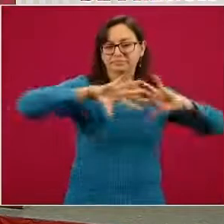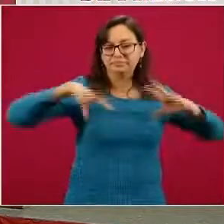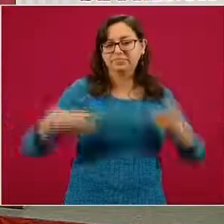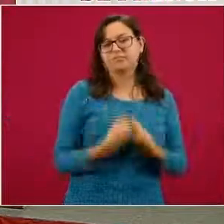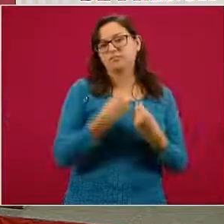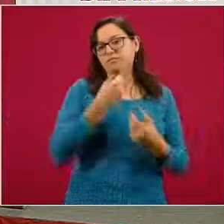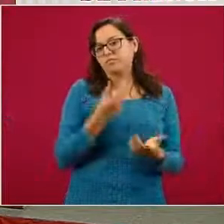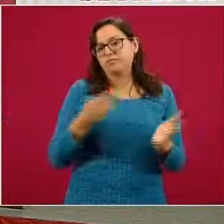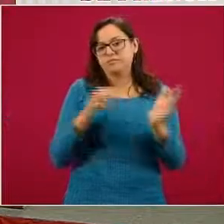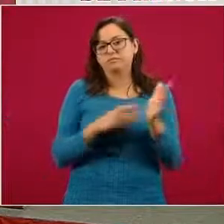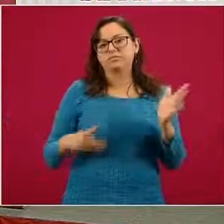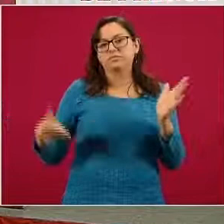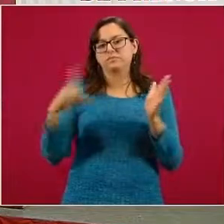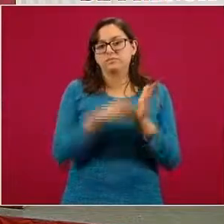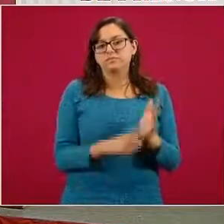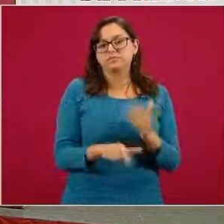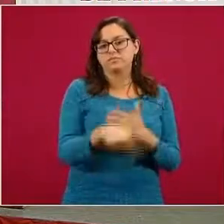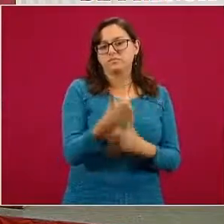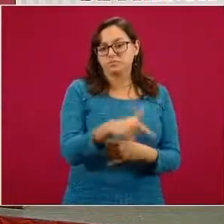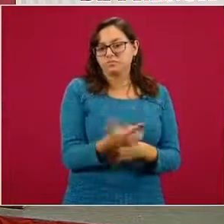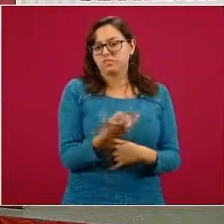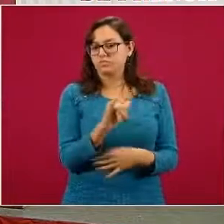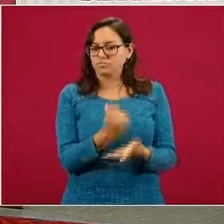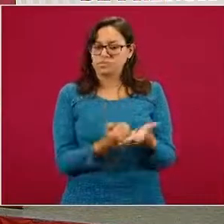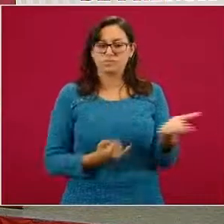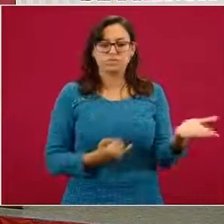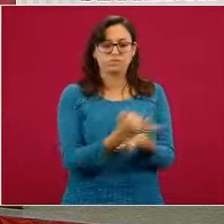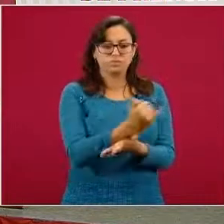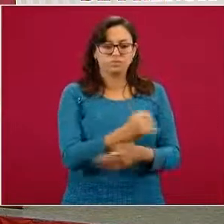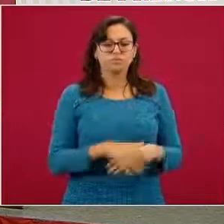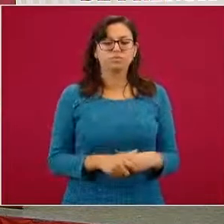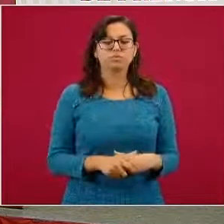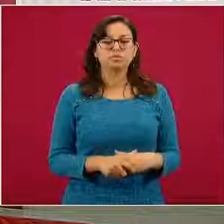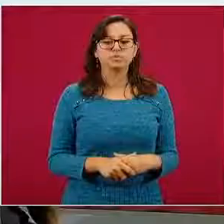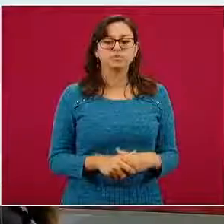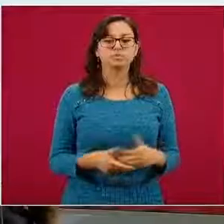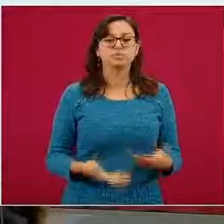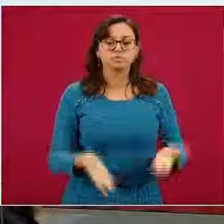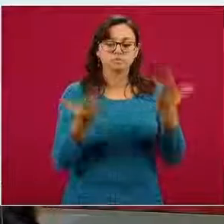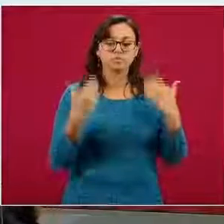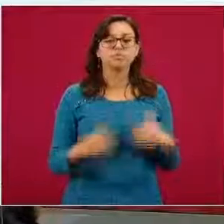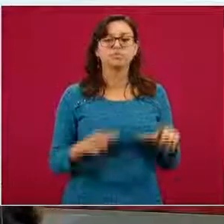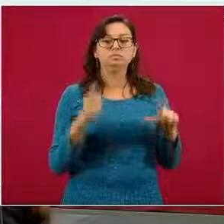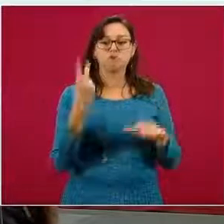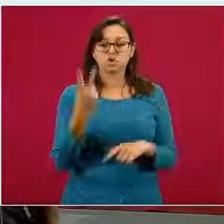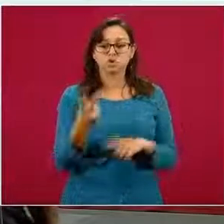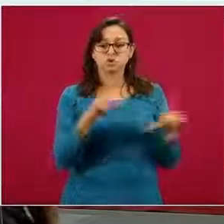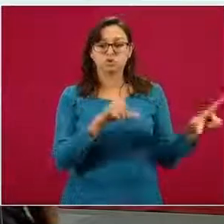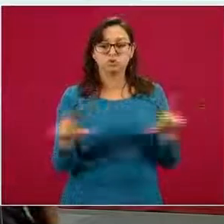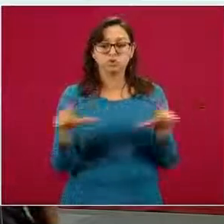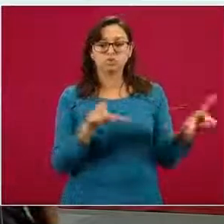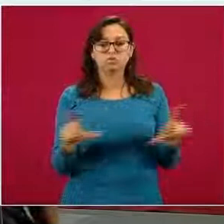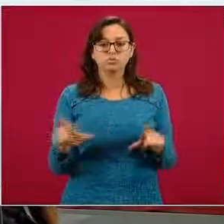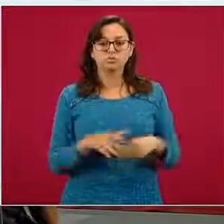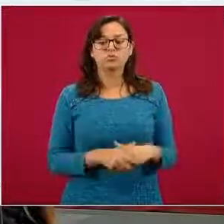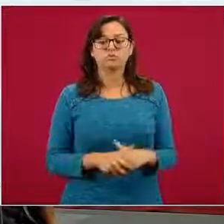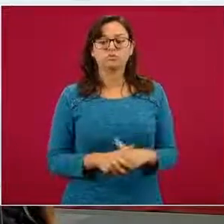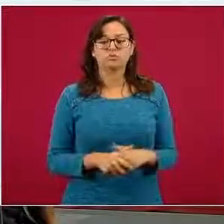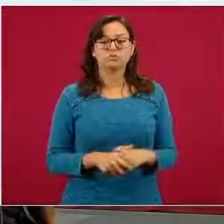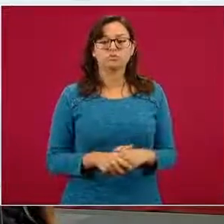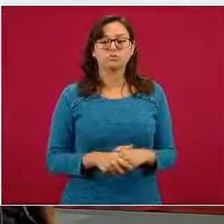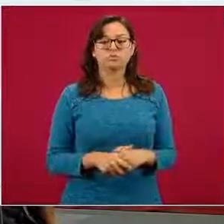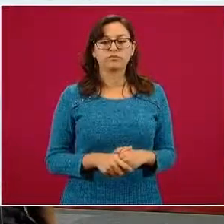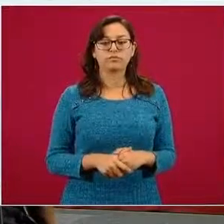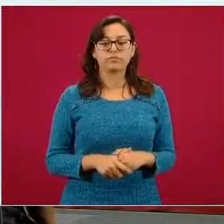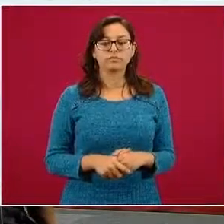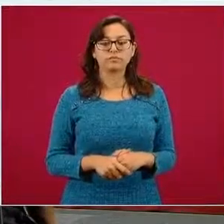definió el 12 de julio de este año. Veamos las dos últimas diapositivas, son solamente